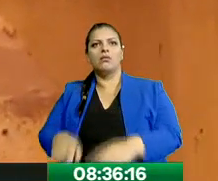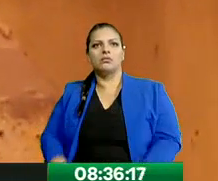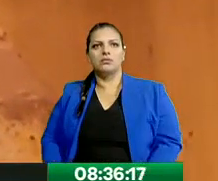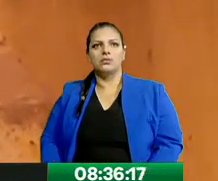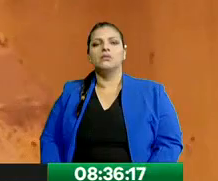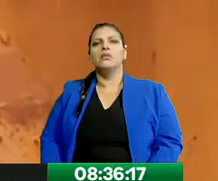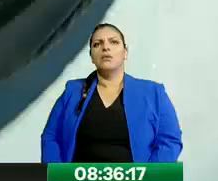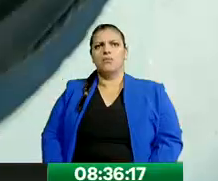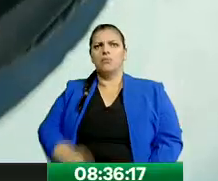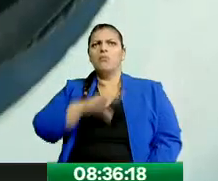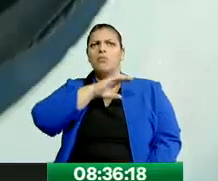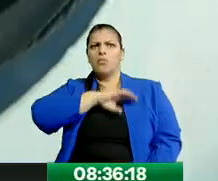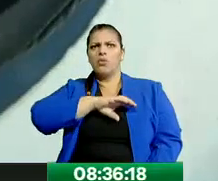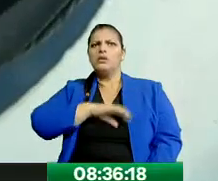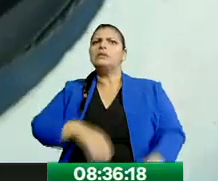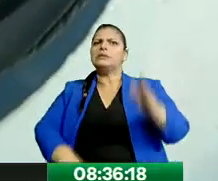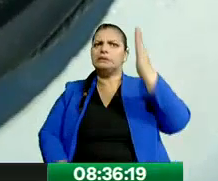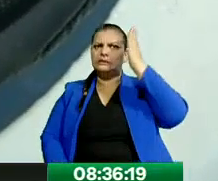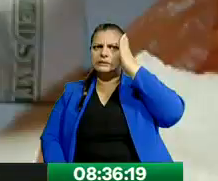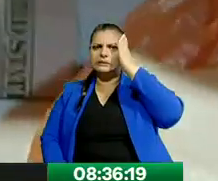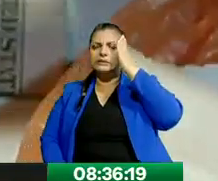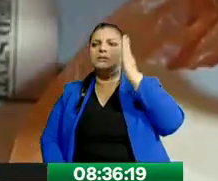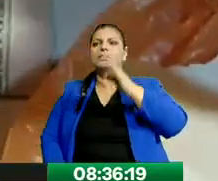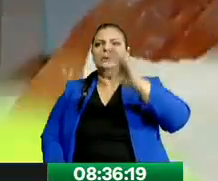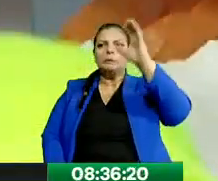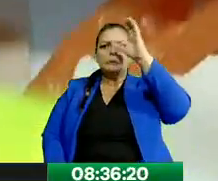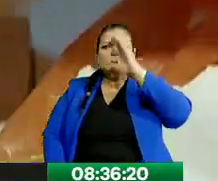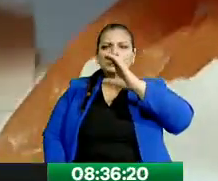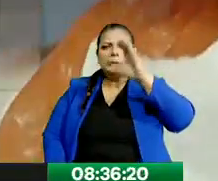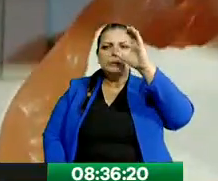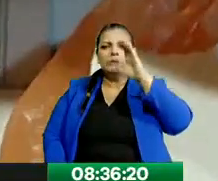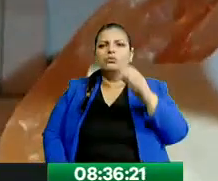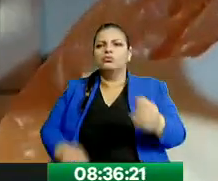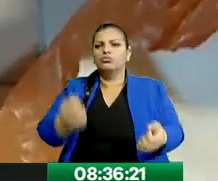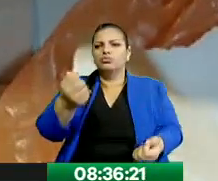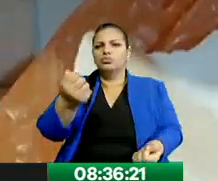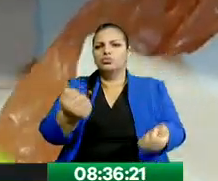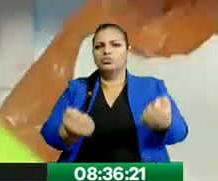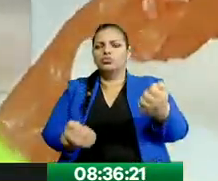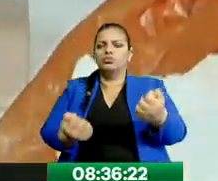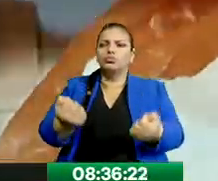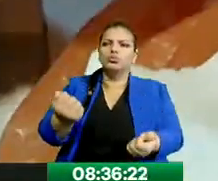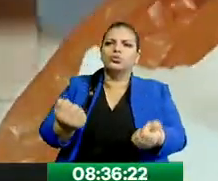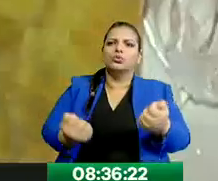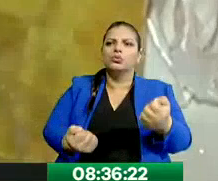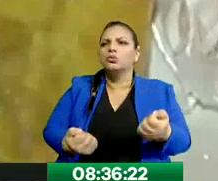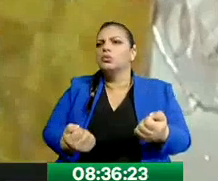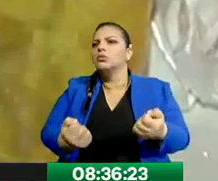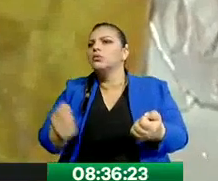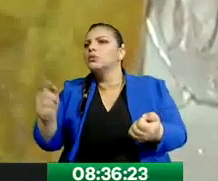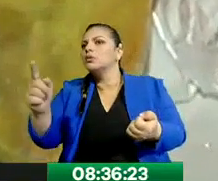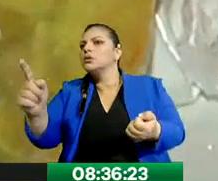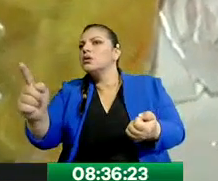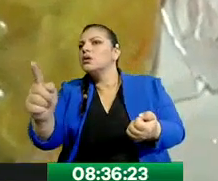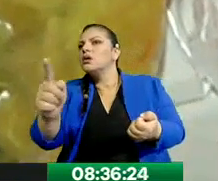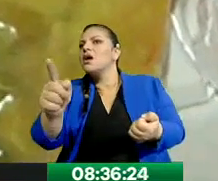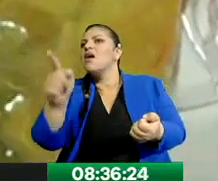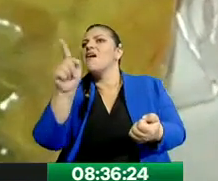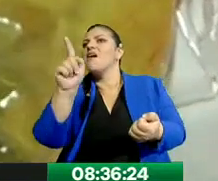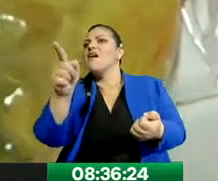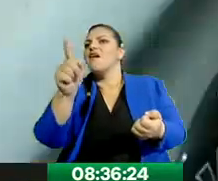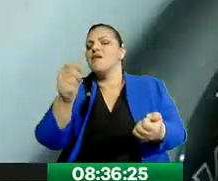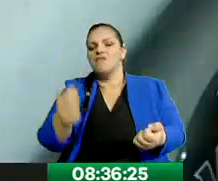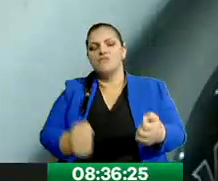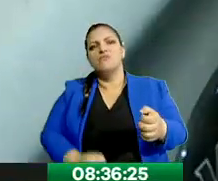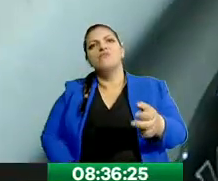inmueble. En su interior se encontró una mochila con varios sobres de cocaína y una roca especial blanquinosa. Además,